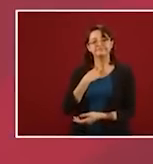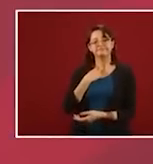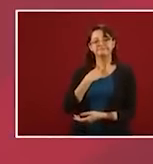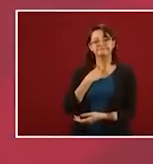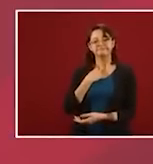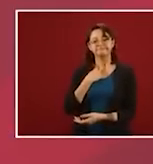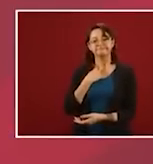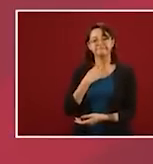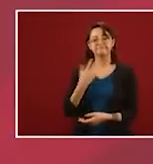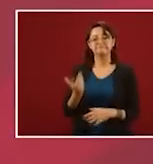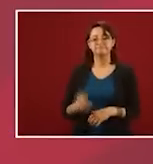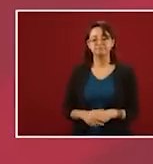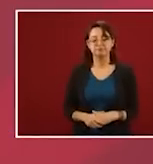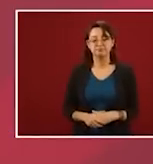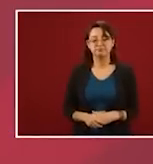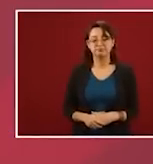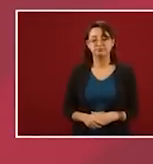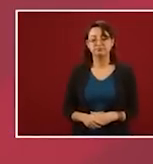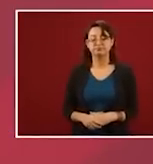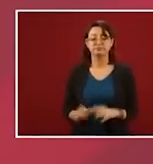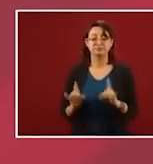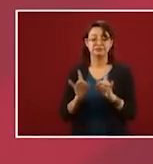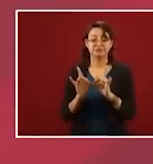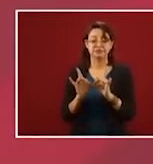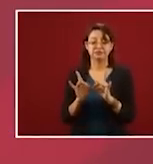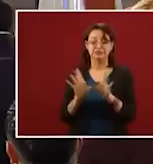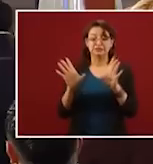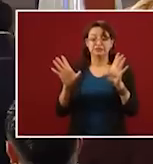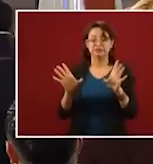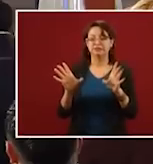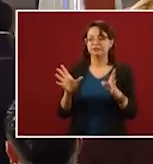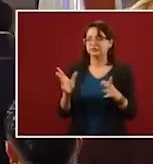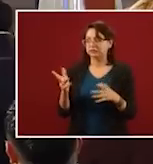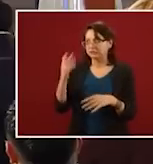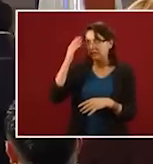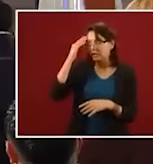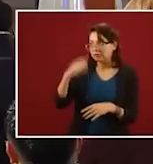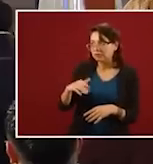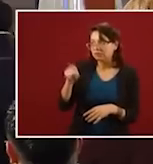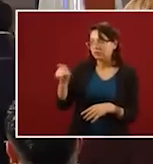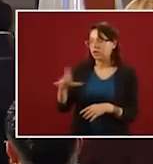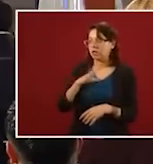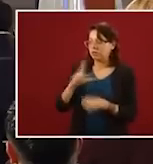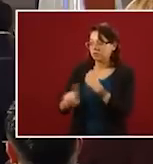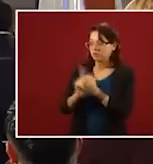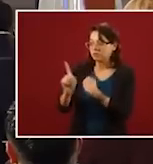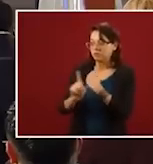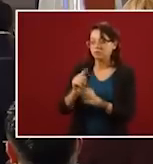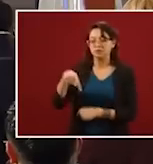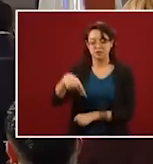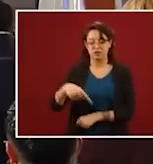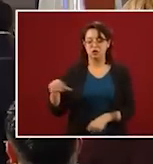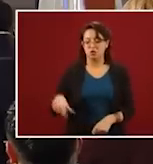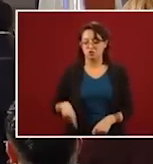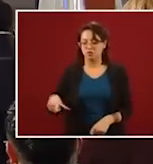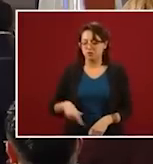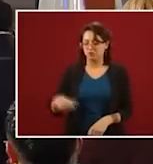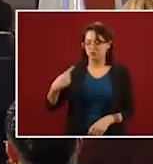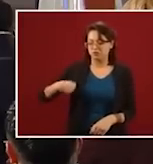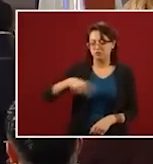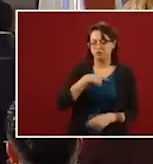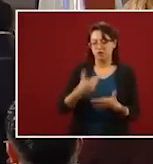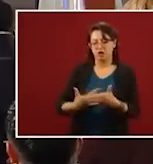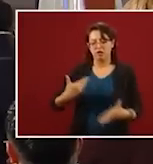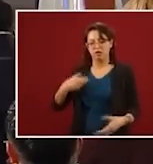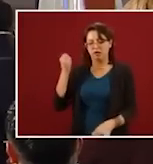sabiendo esto y habiendo surgido esta crisis, en este gobierno tomamos acciones. Entonces, nos hacemos responsables,